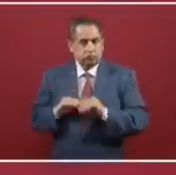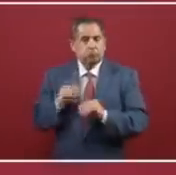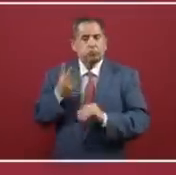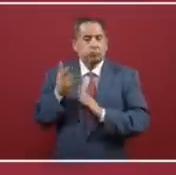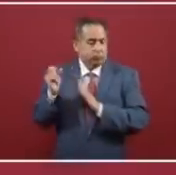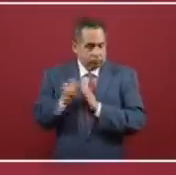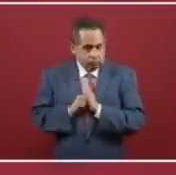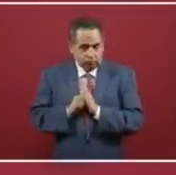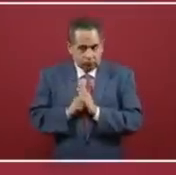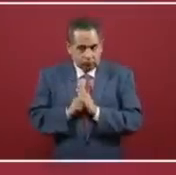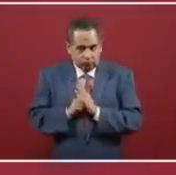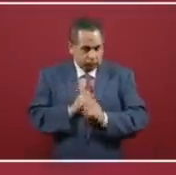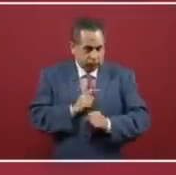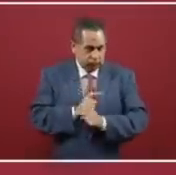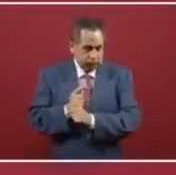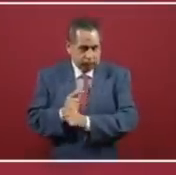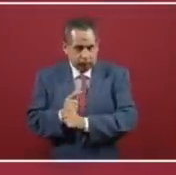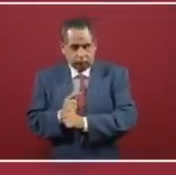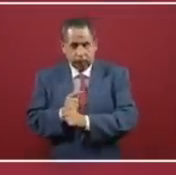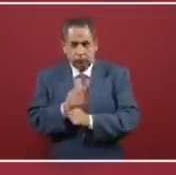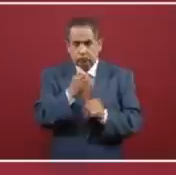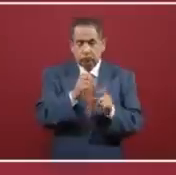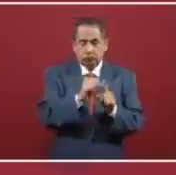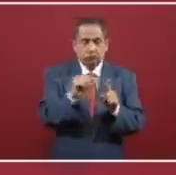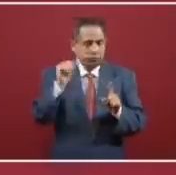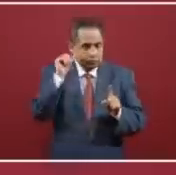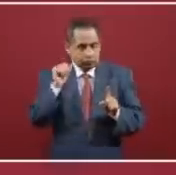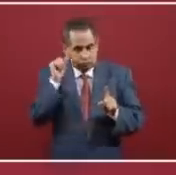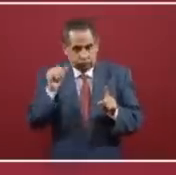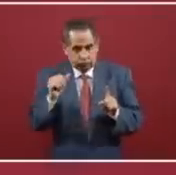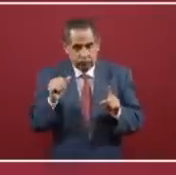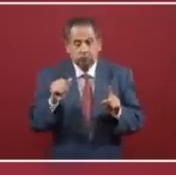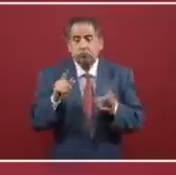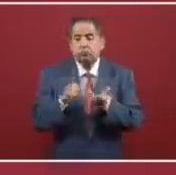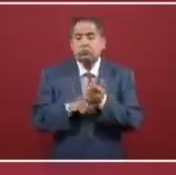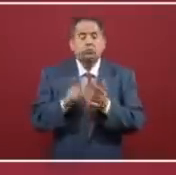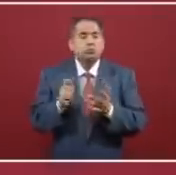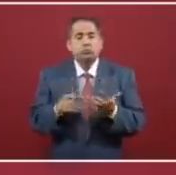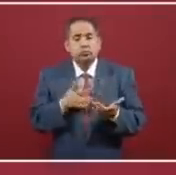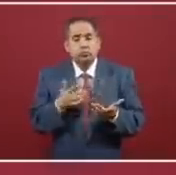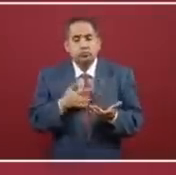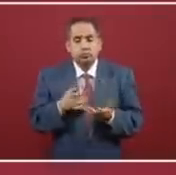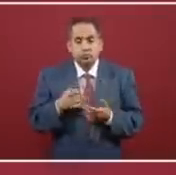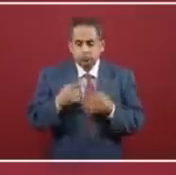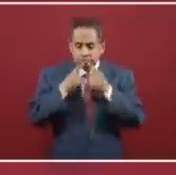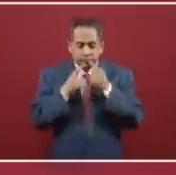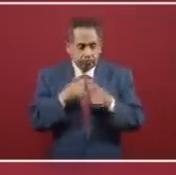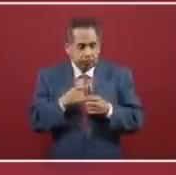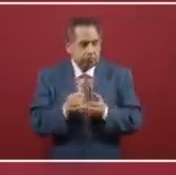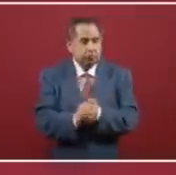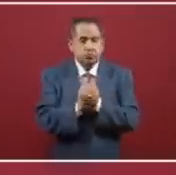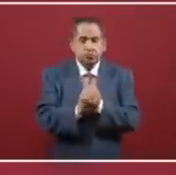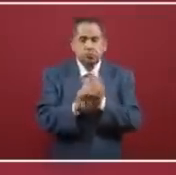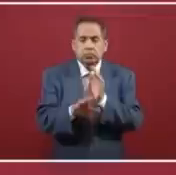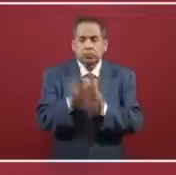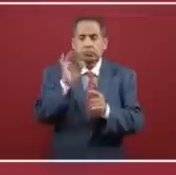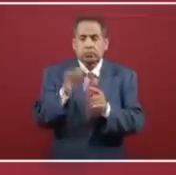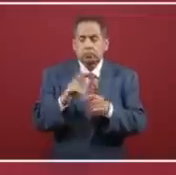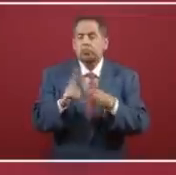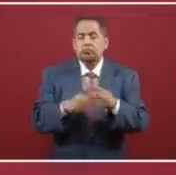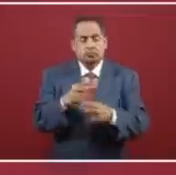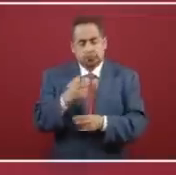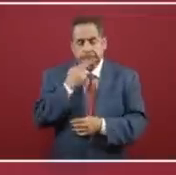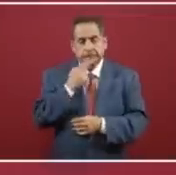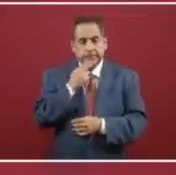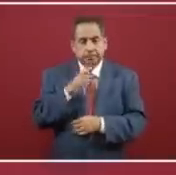de verificaciones de enero a abril de 2019 sin embargo este ejercicio de sorteo va a